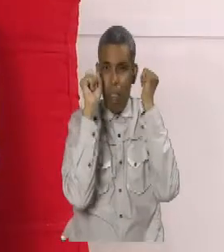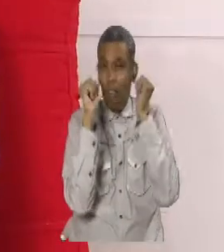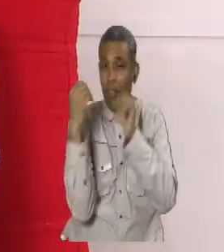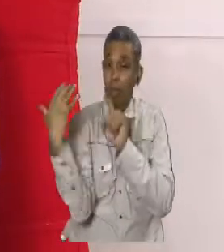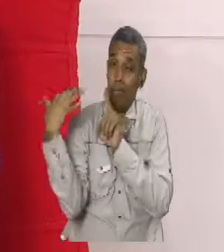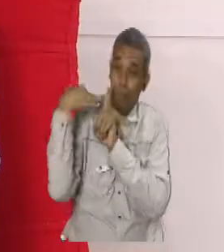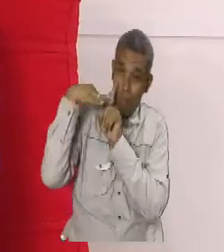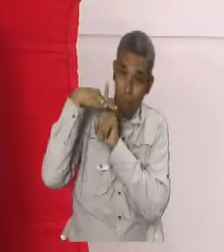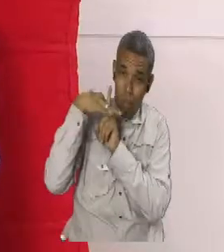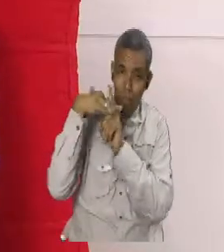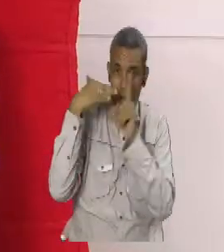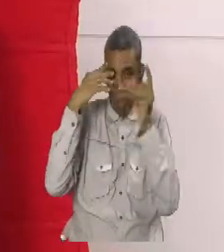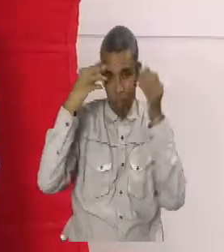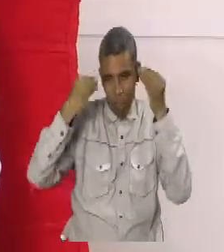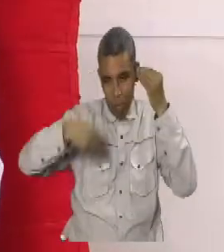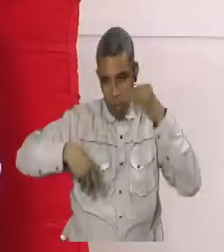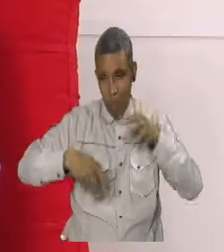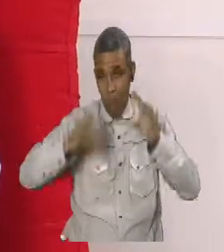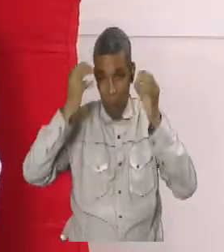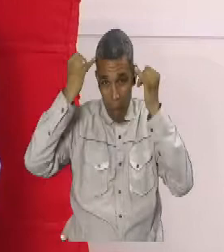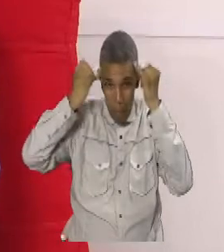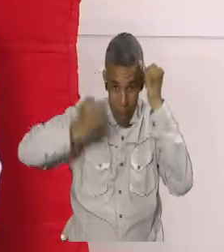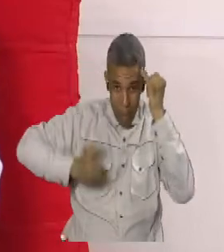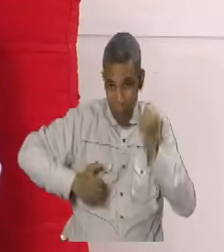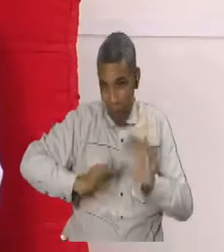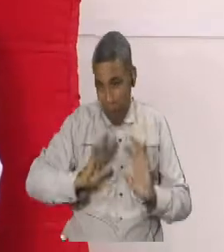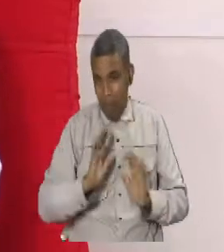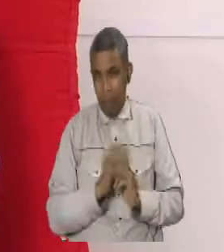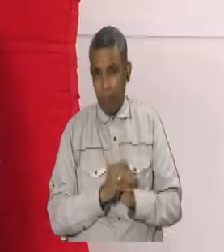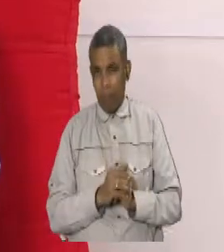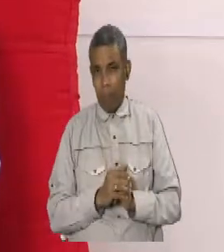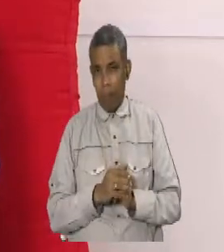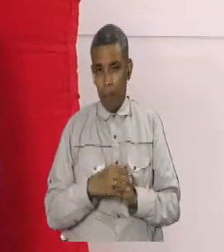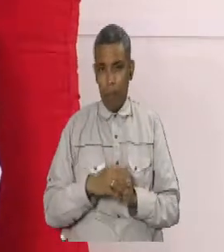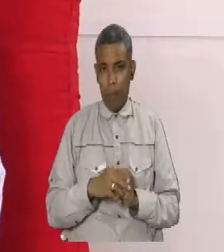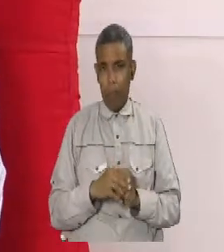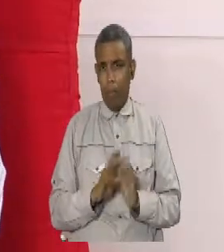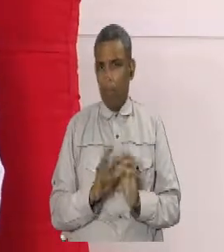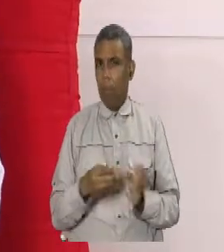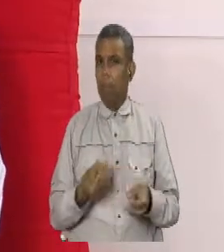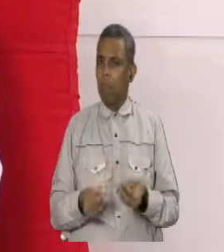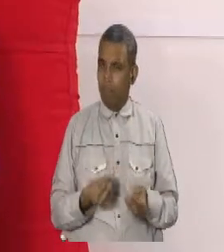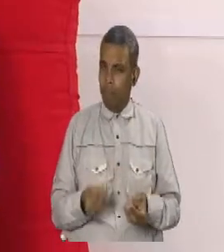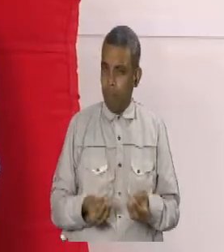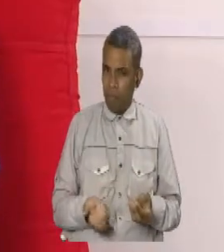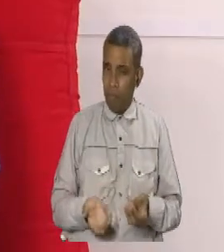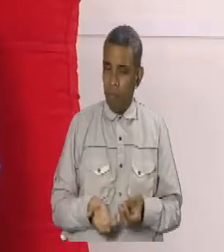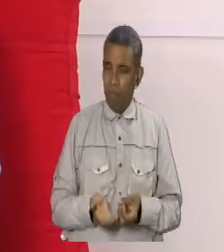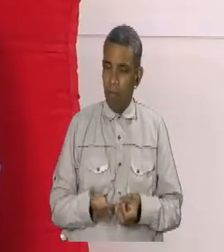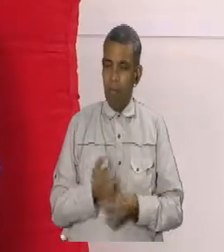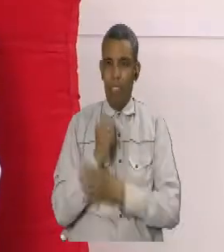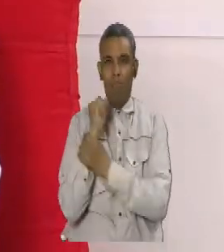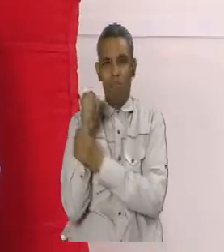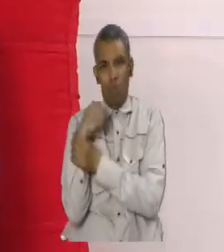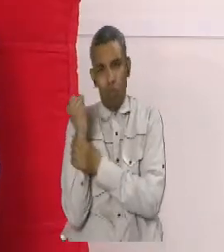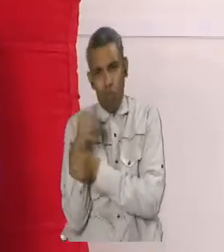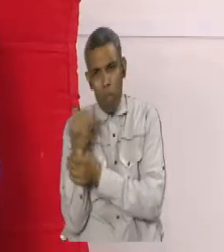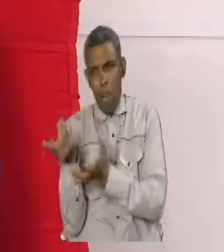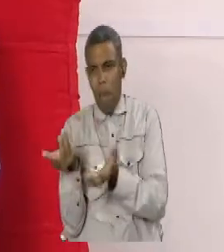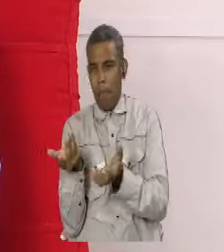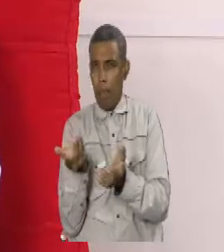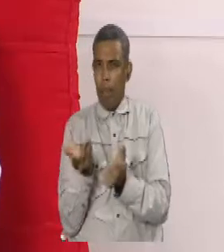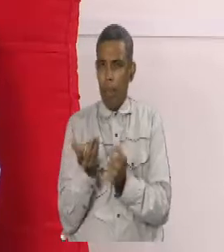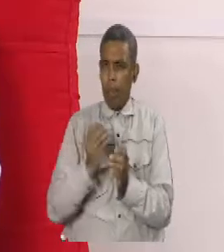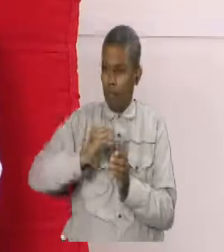qué pueden hacer caer 3 o 4 centímetros de cabello, y lo manejamos con terapias específicas e infiltraciones para poder